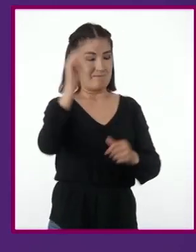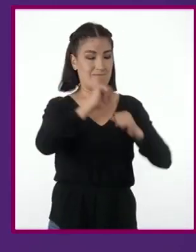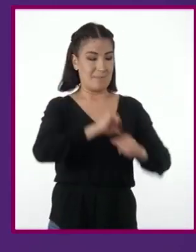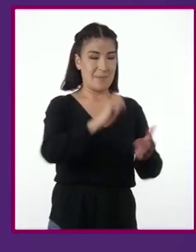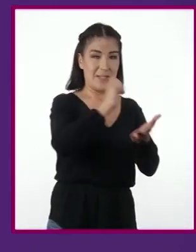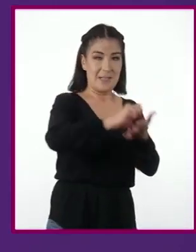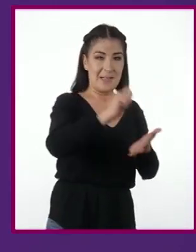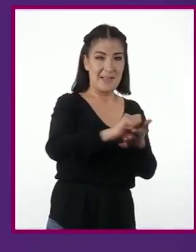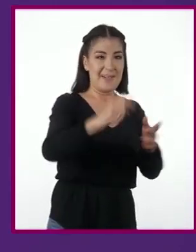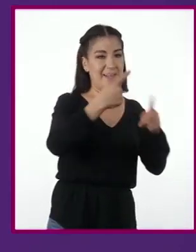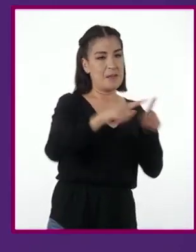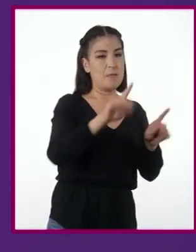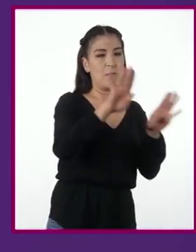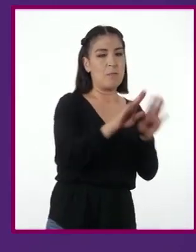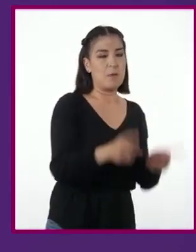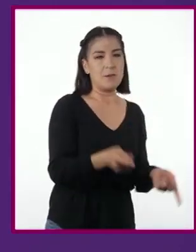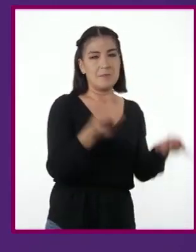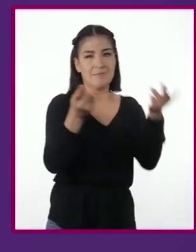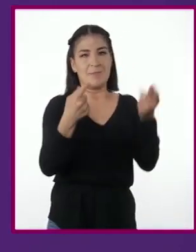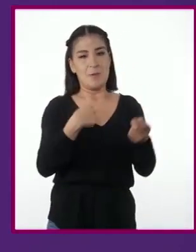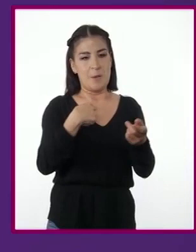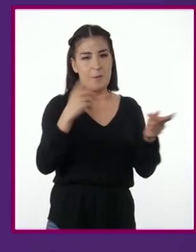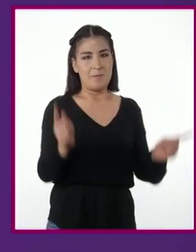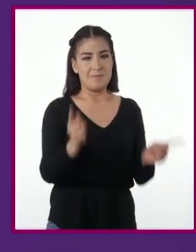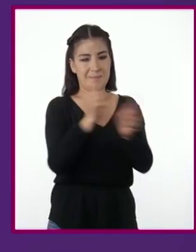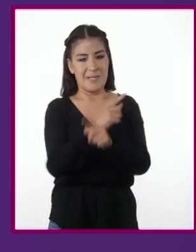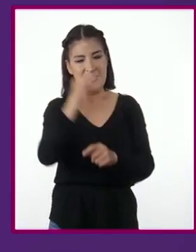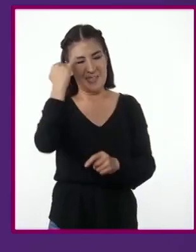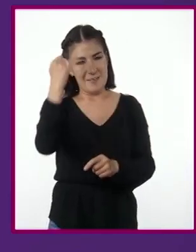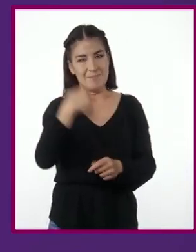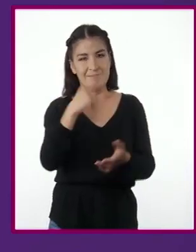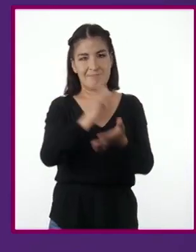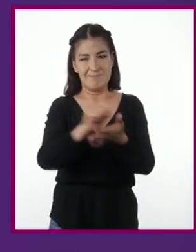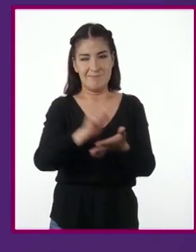decir, se hace una interpretación del texto.